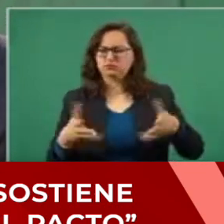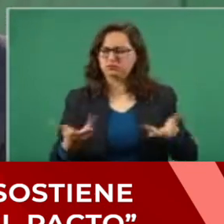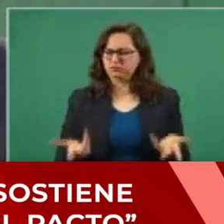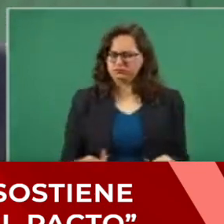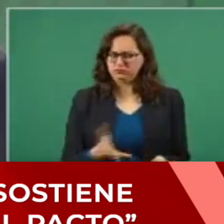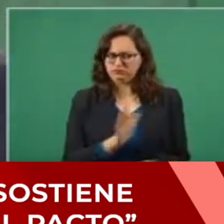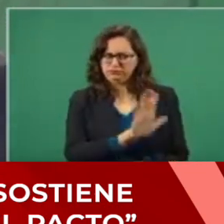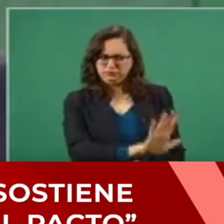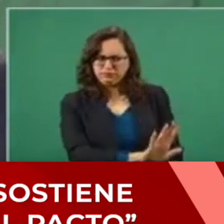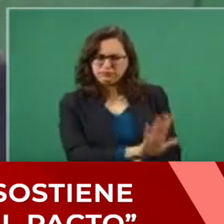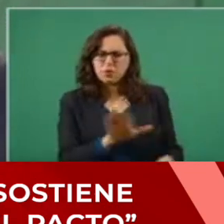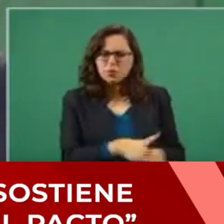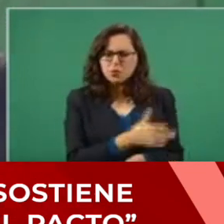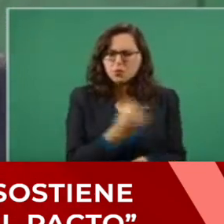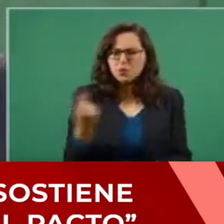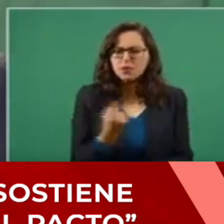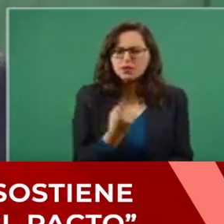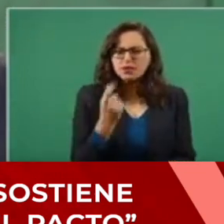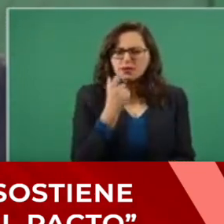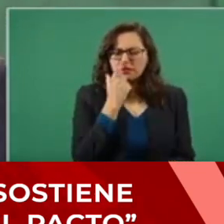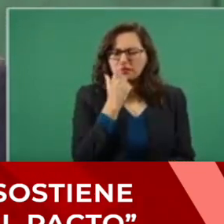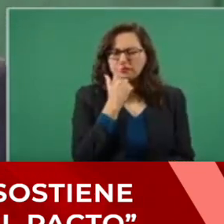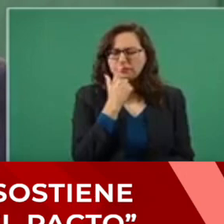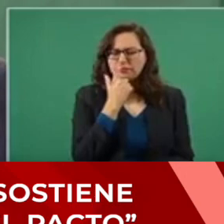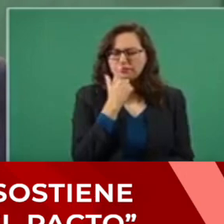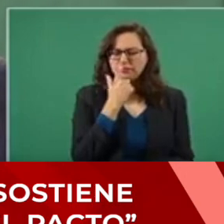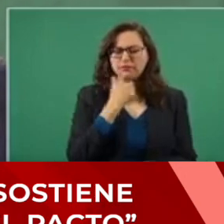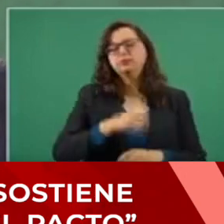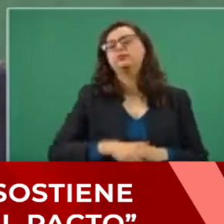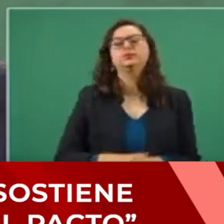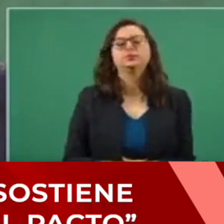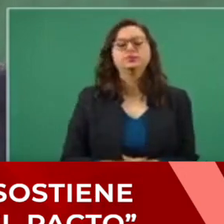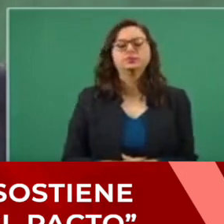en todos los programas, todos los